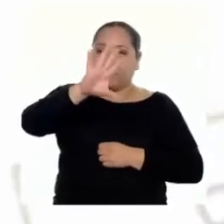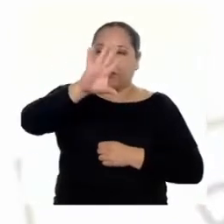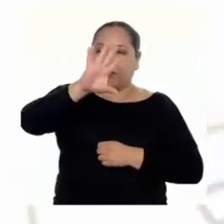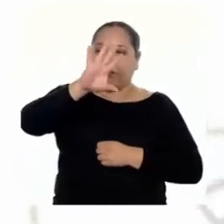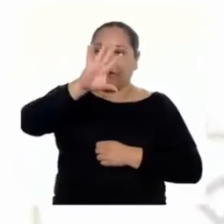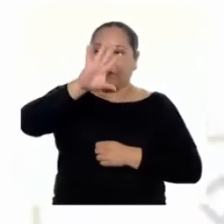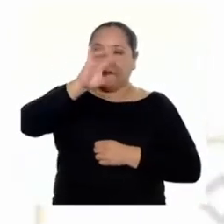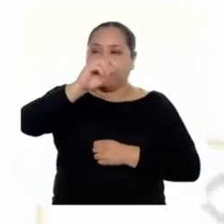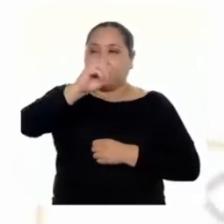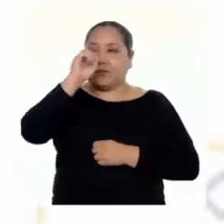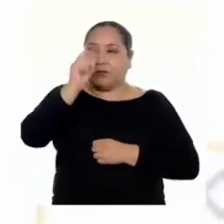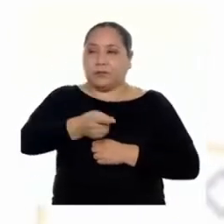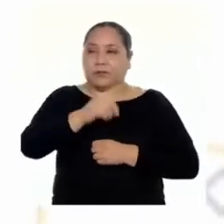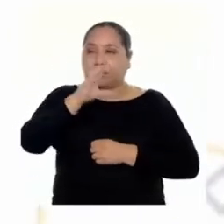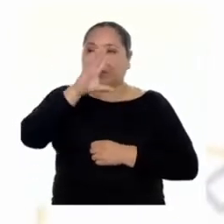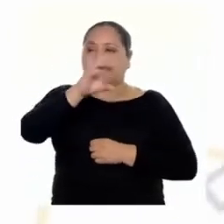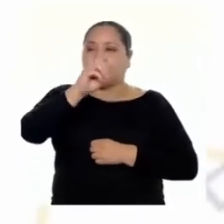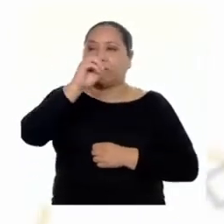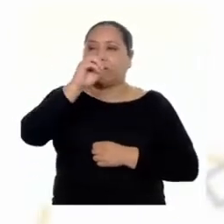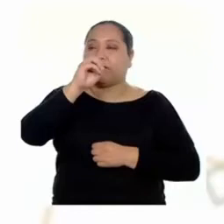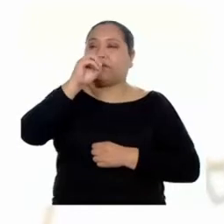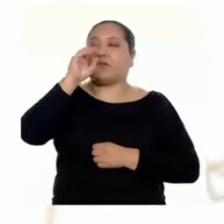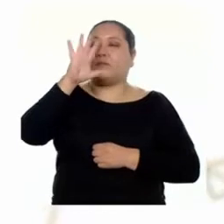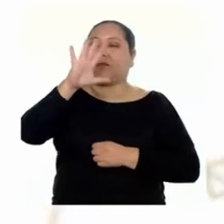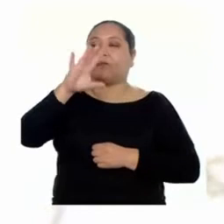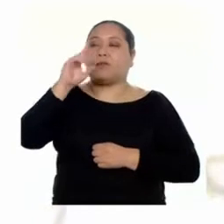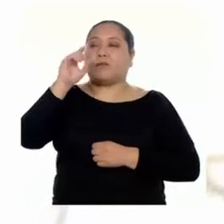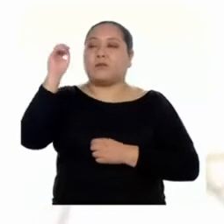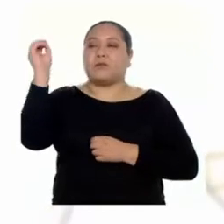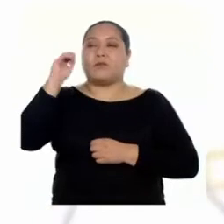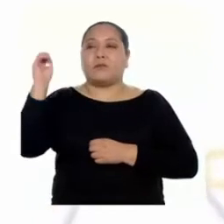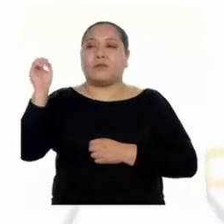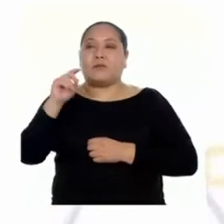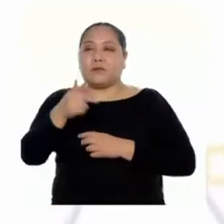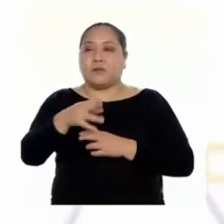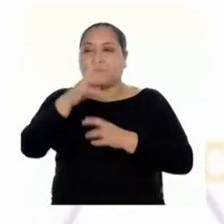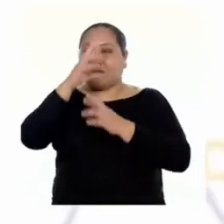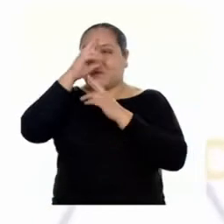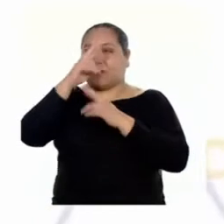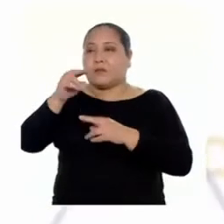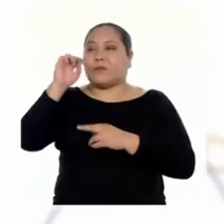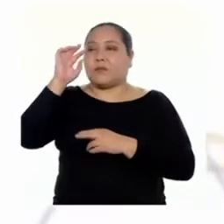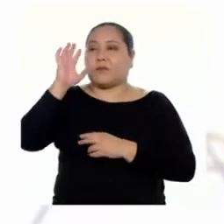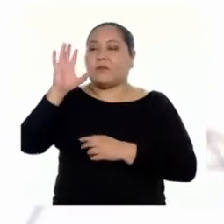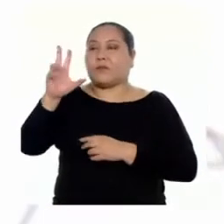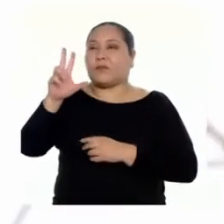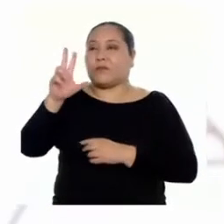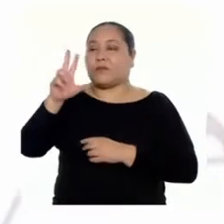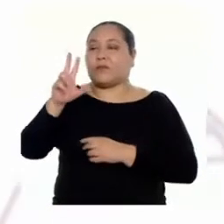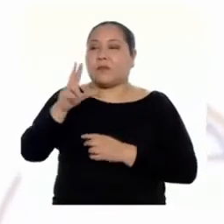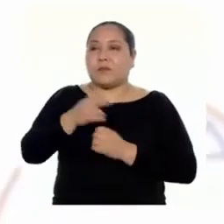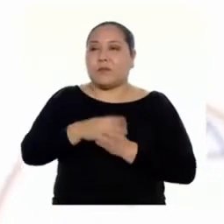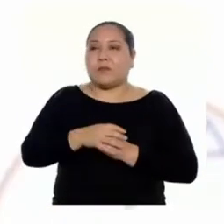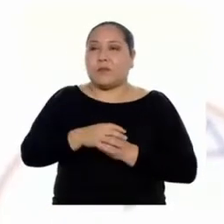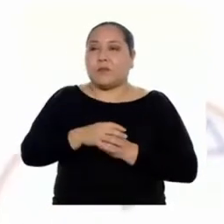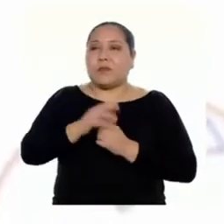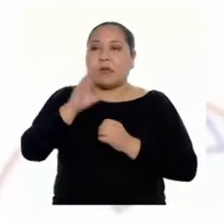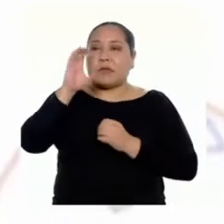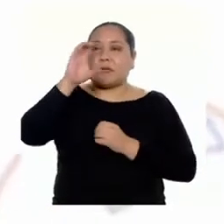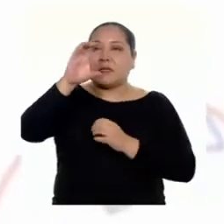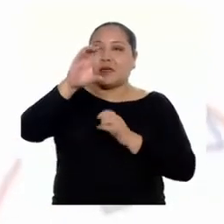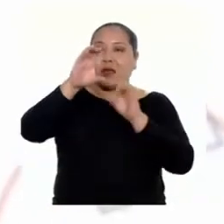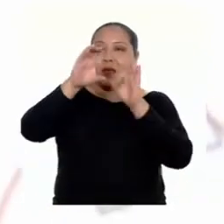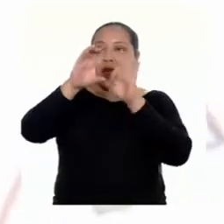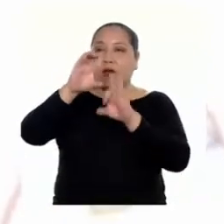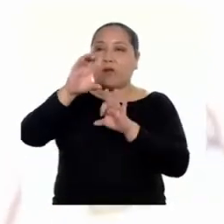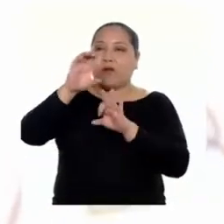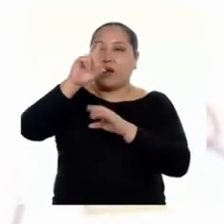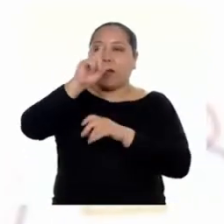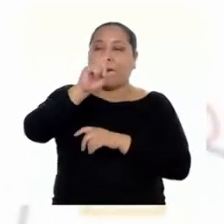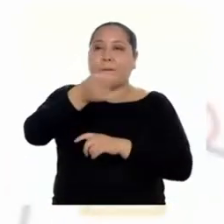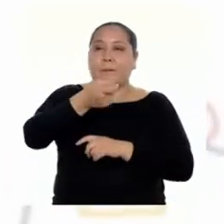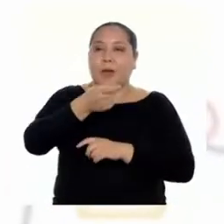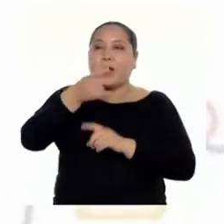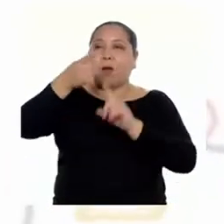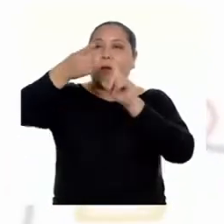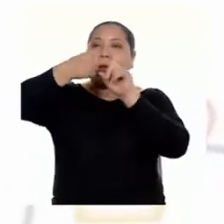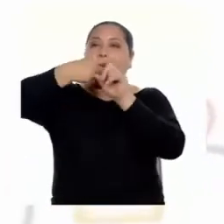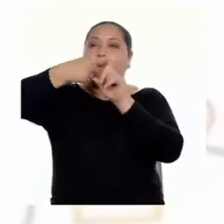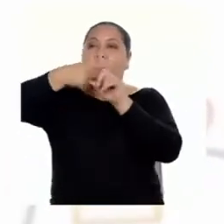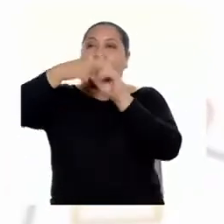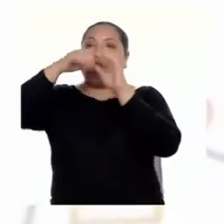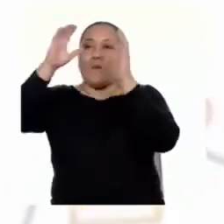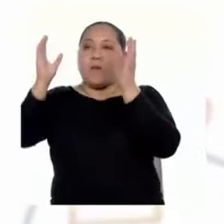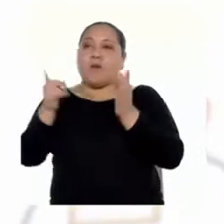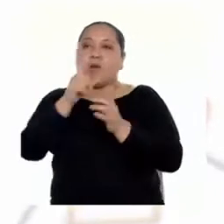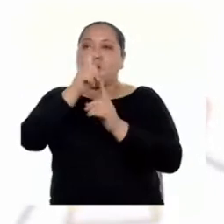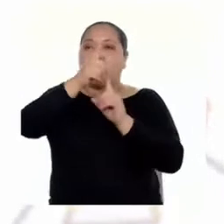0,05. El tiempo es 3 años. Reemplazo y obtenemos C sub F es igual a 1000 por el cubo de